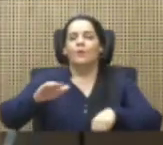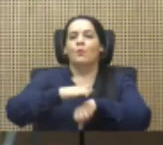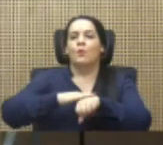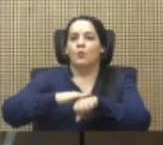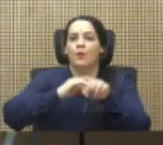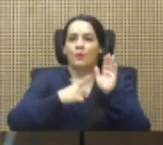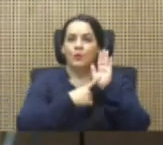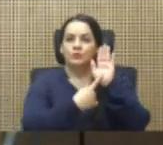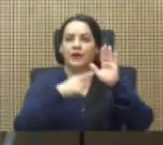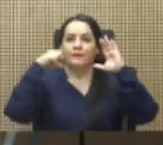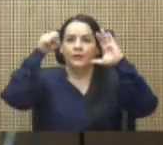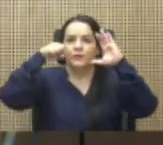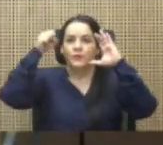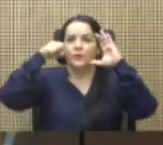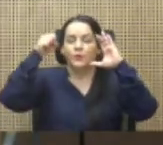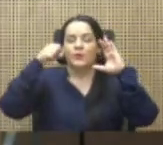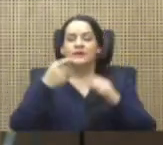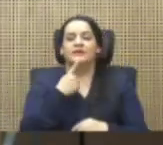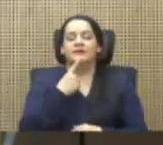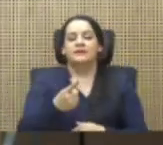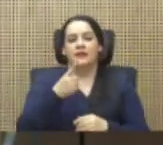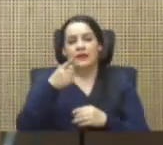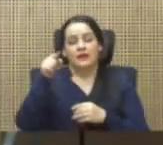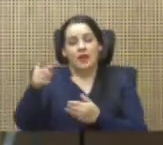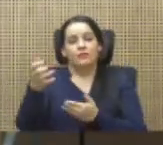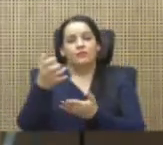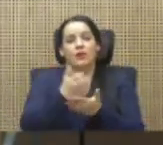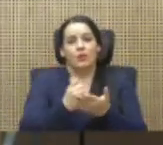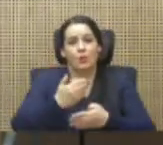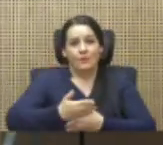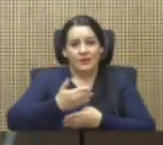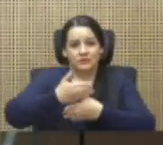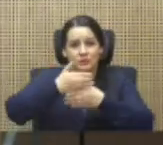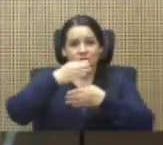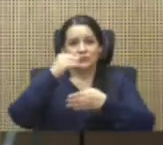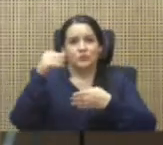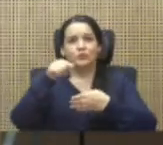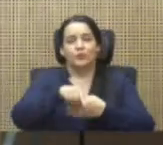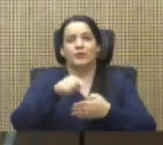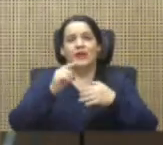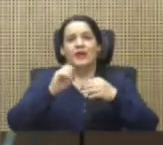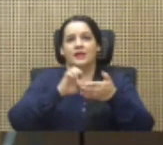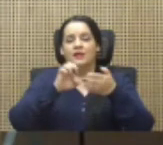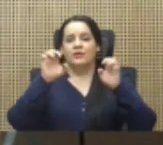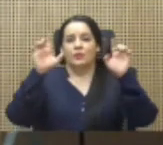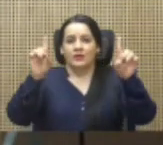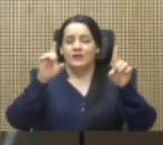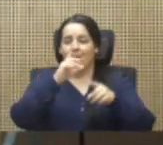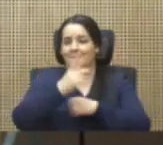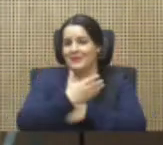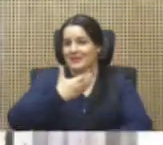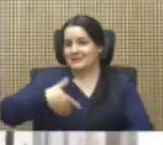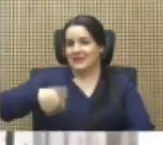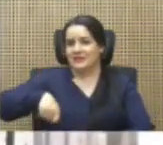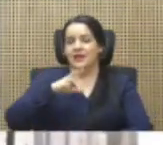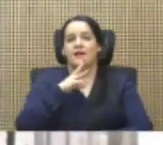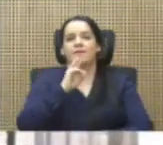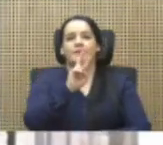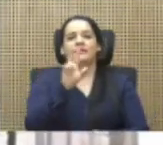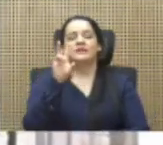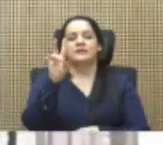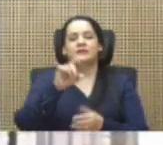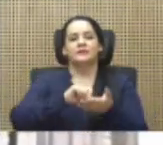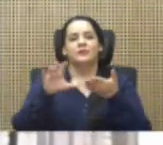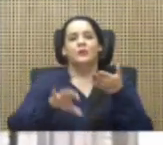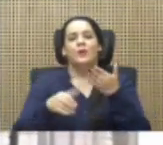video. Se menciona la recuperación de la infraestructura educativa. El presidente habla de 27 escuelas modelo